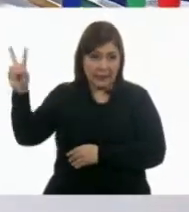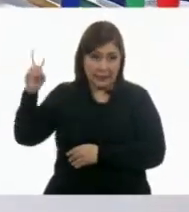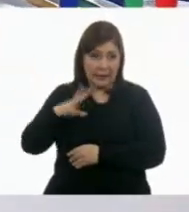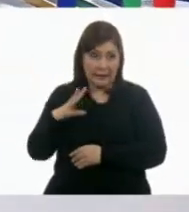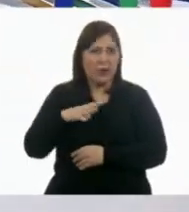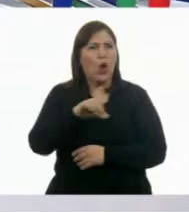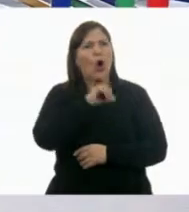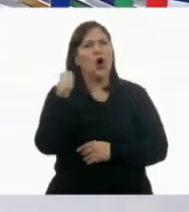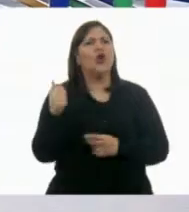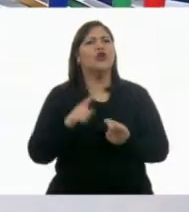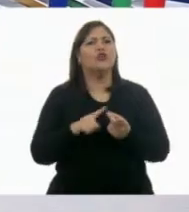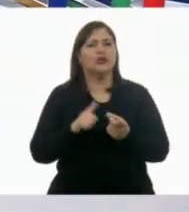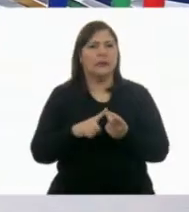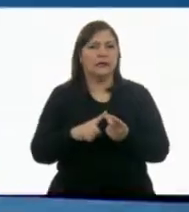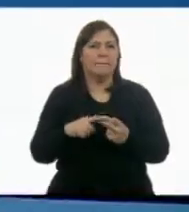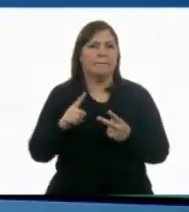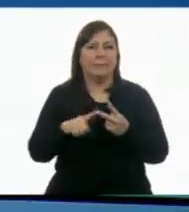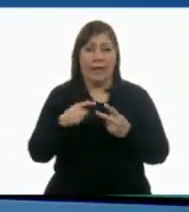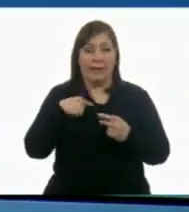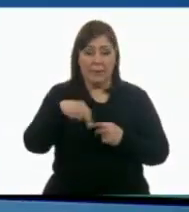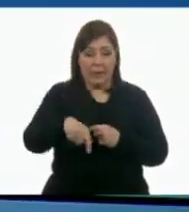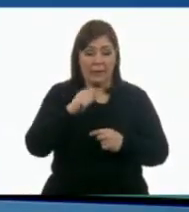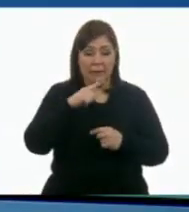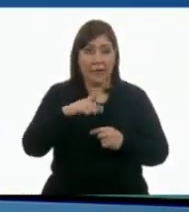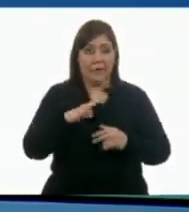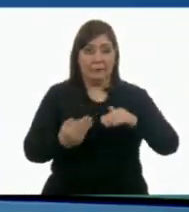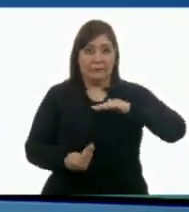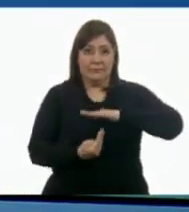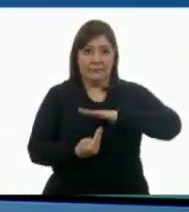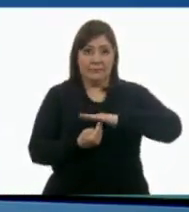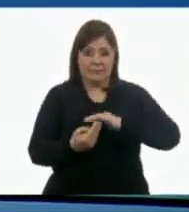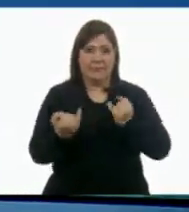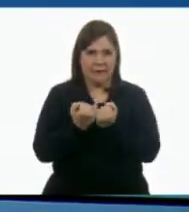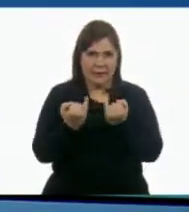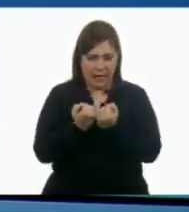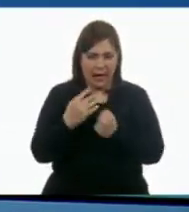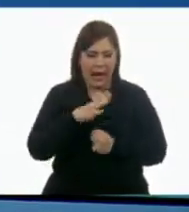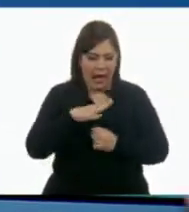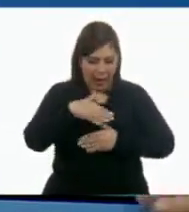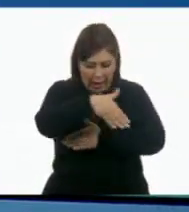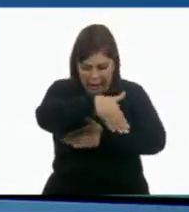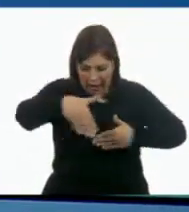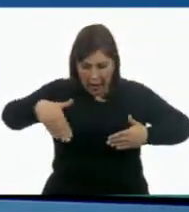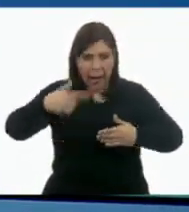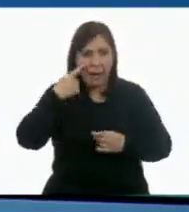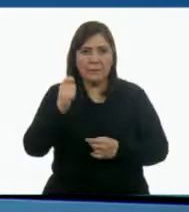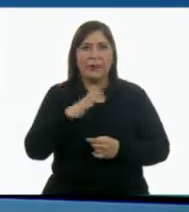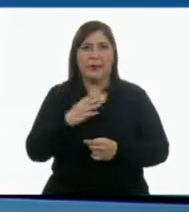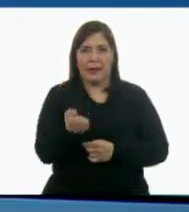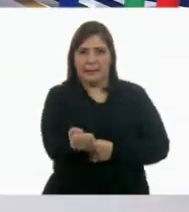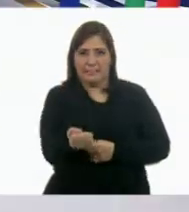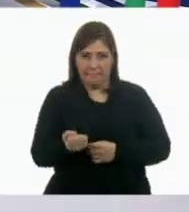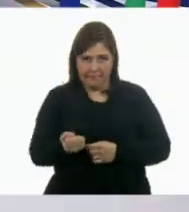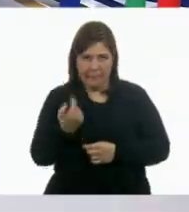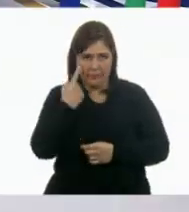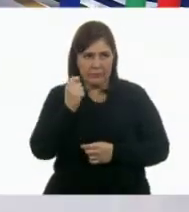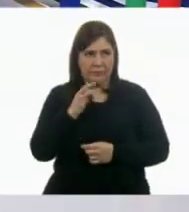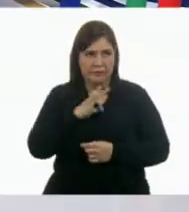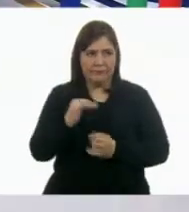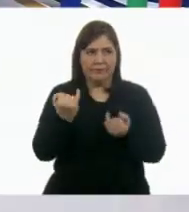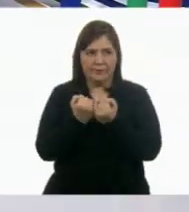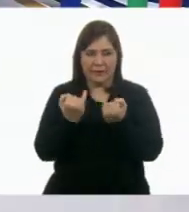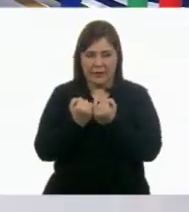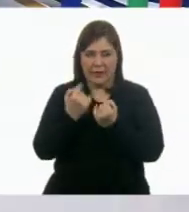¿Dónde, paralelas. Ton? Yo aquí en el escritorio, profe. En el escritorio tenemos líneas paralelas. Aquí tenemos en los cajones y aquí tenemos en